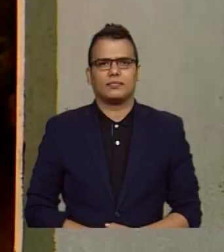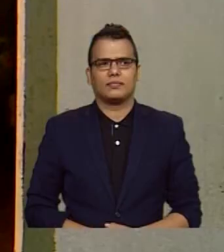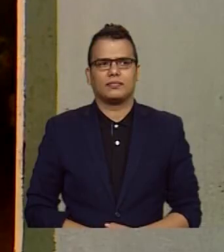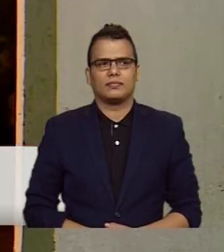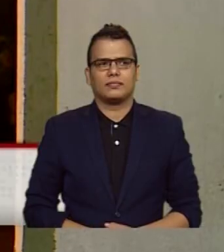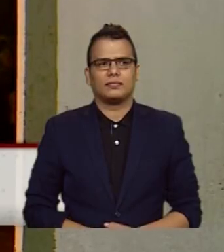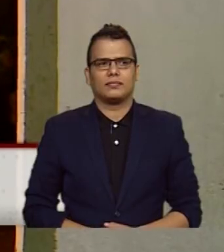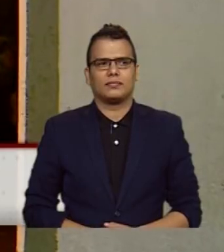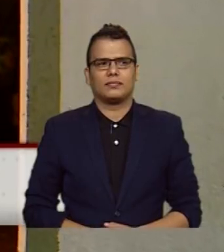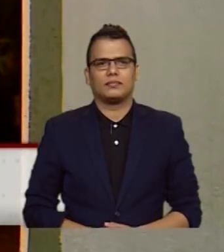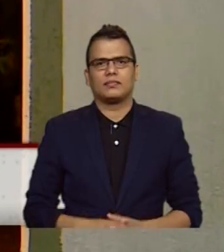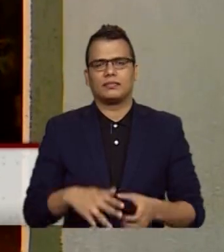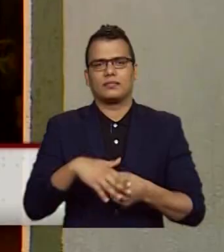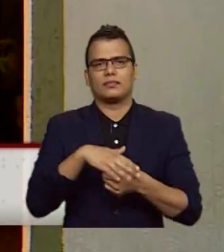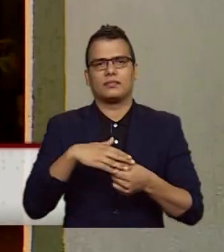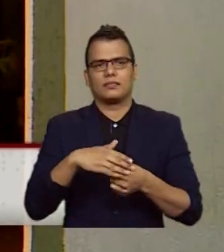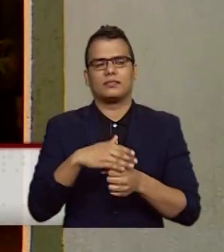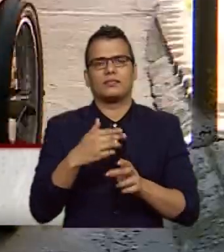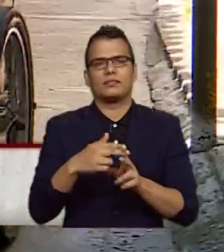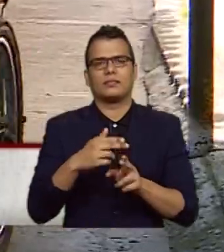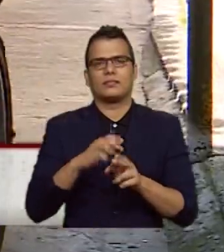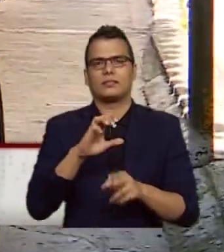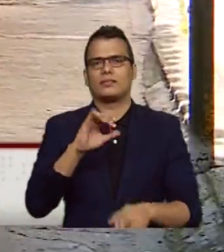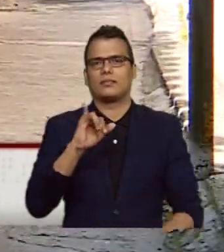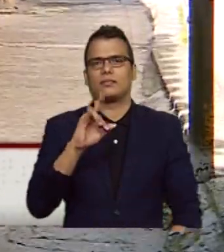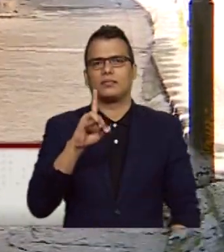Esta es una de las cuadras del barrio Avenida Ciudad de Cali de Tuluá.